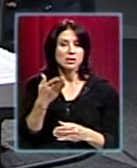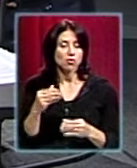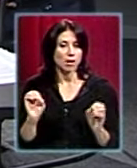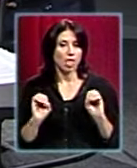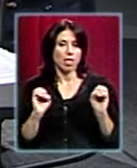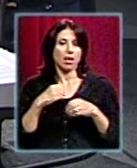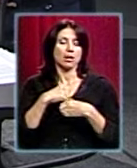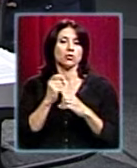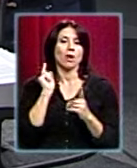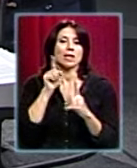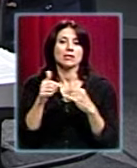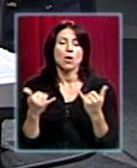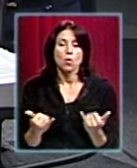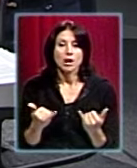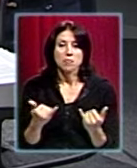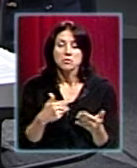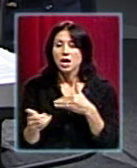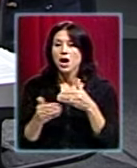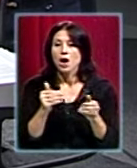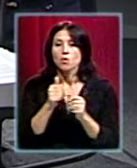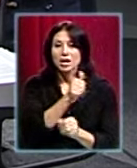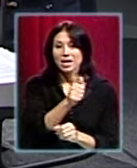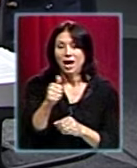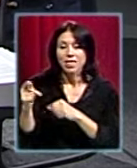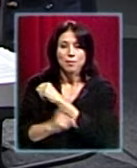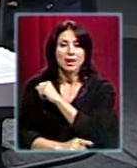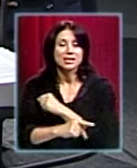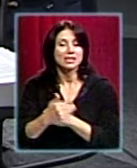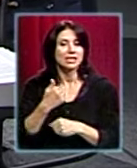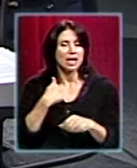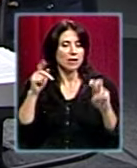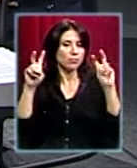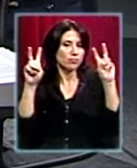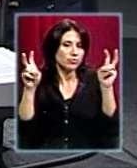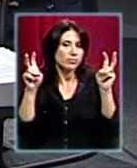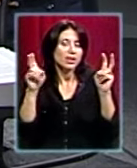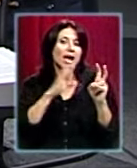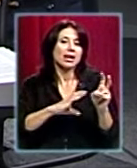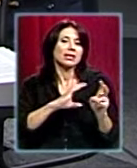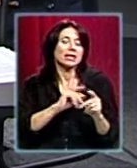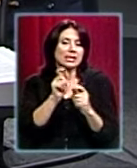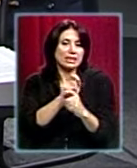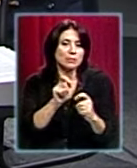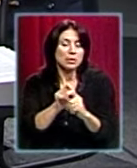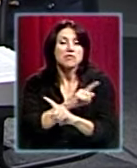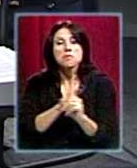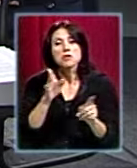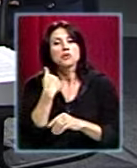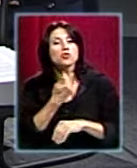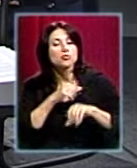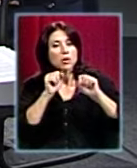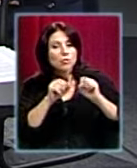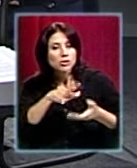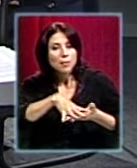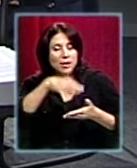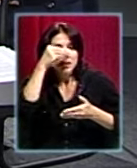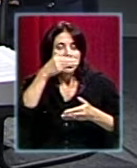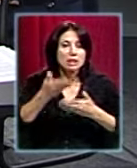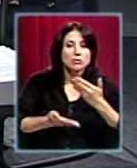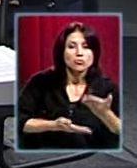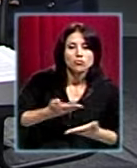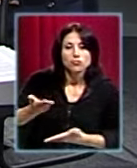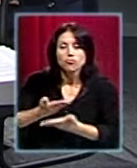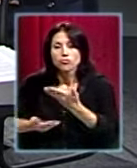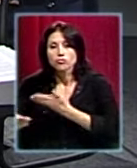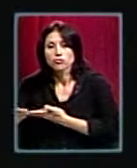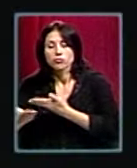país tiene su propia especificidad, sí podemos ir aprendiendo también el uno del otro, y que entonces lo hiciéramos de esta manera. Entonces